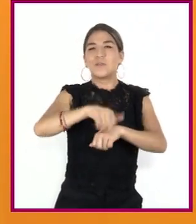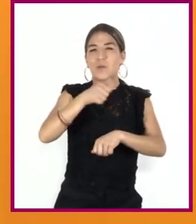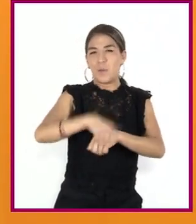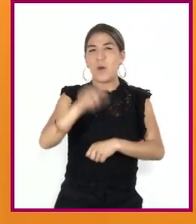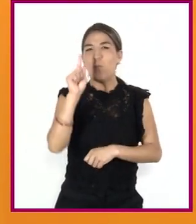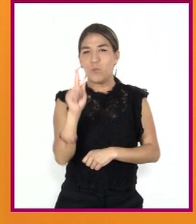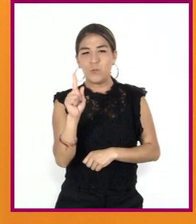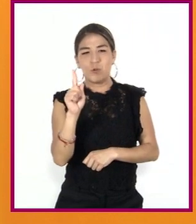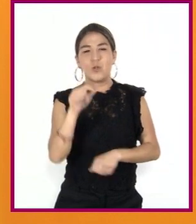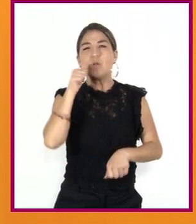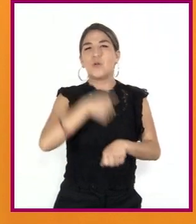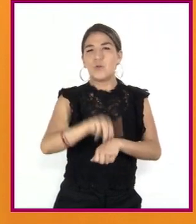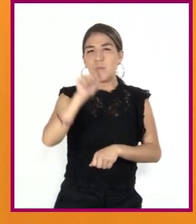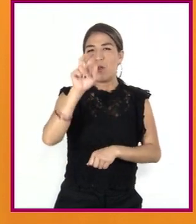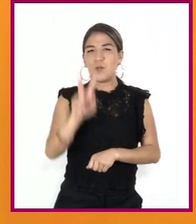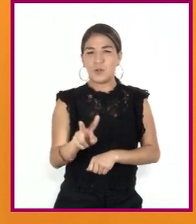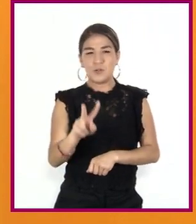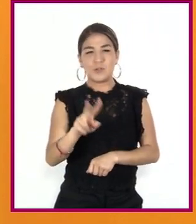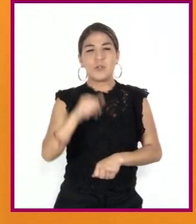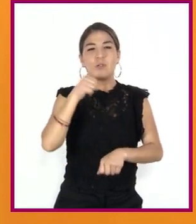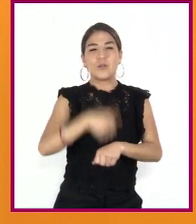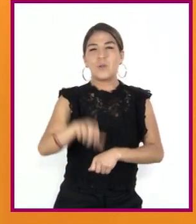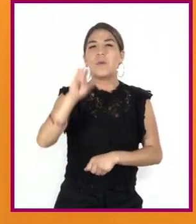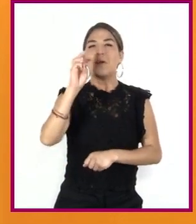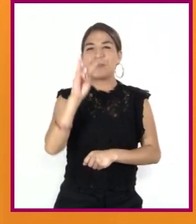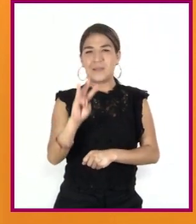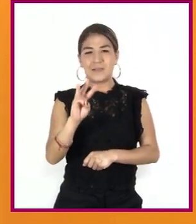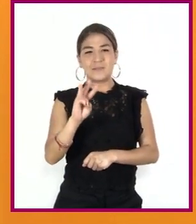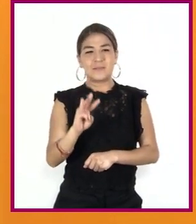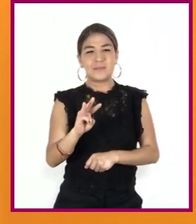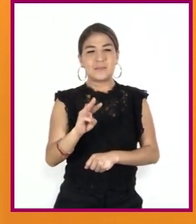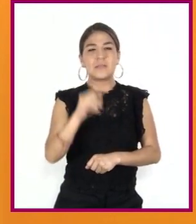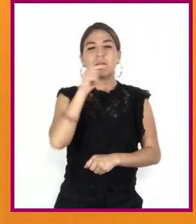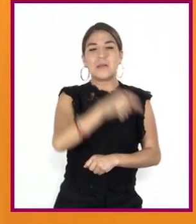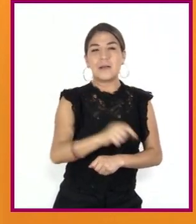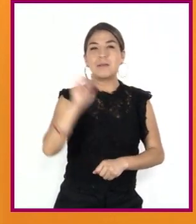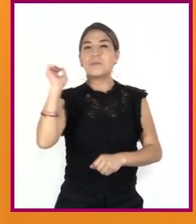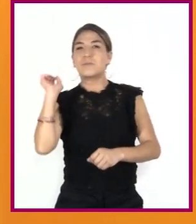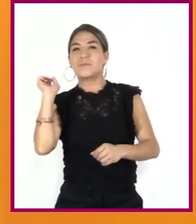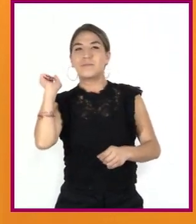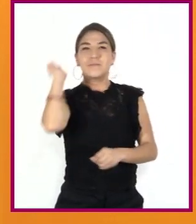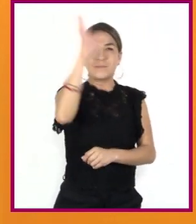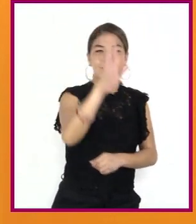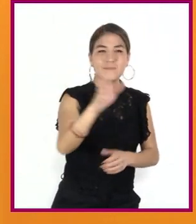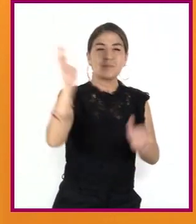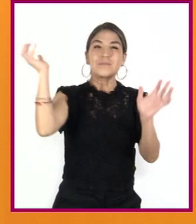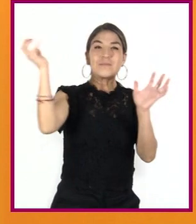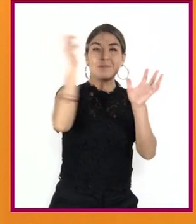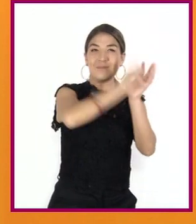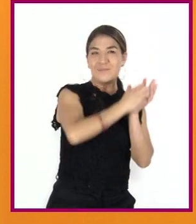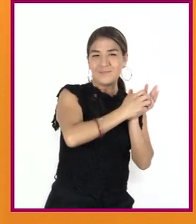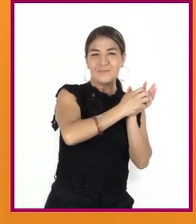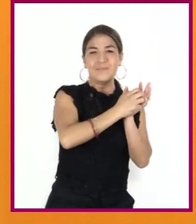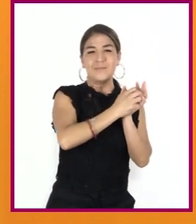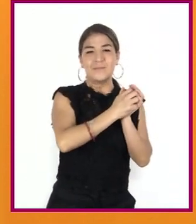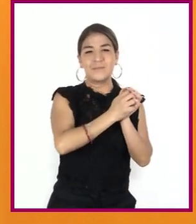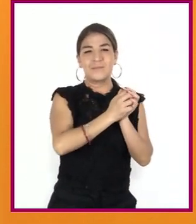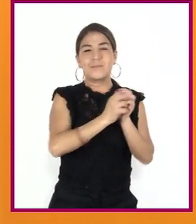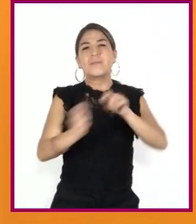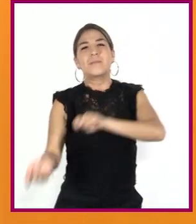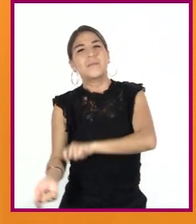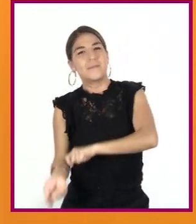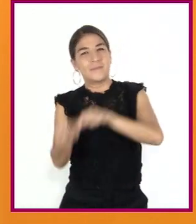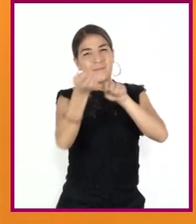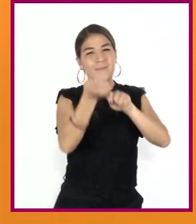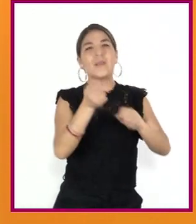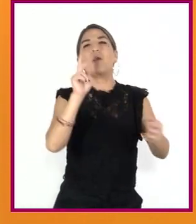1, el número 2, el número 3, tiene el lanzador, el receptor y lanza